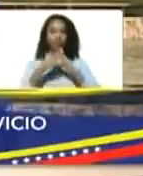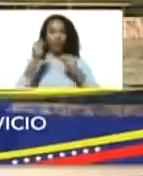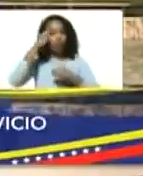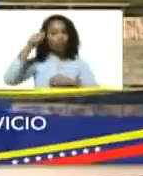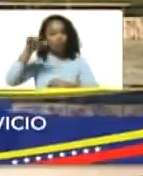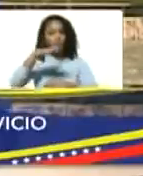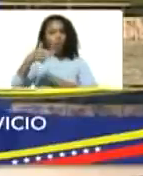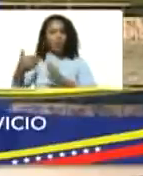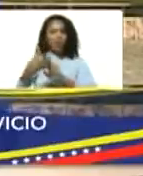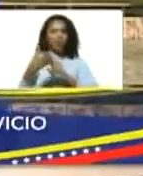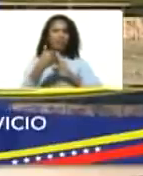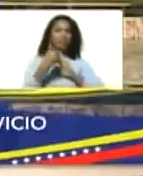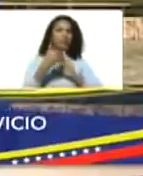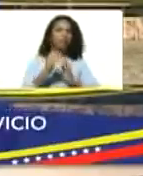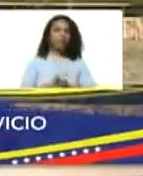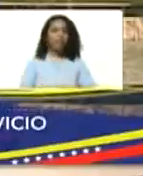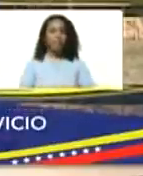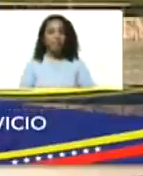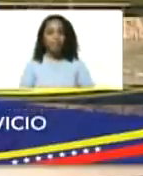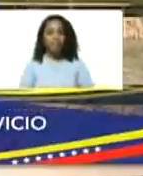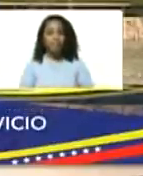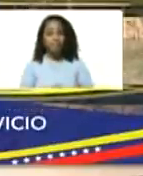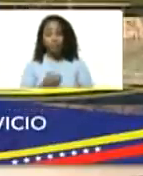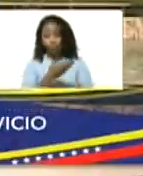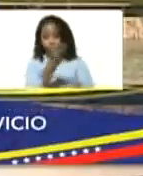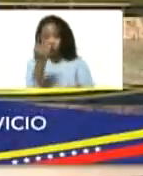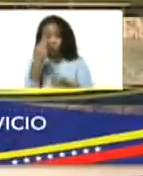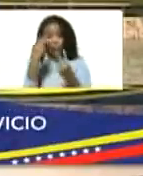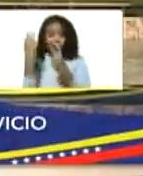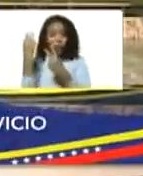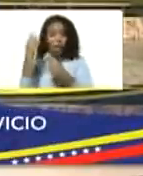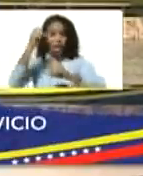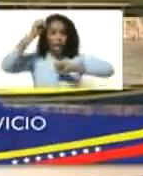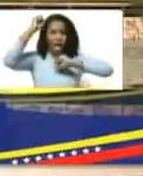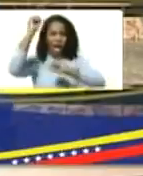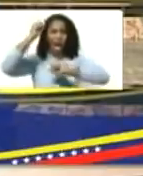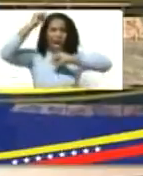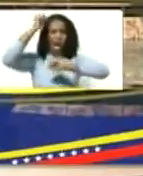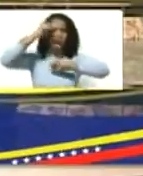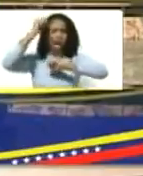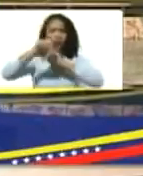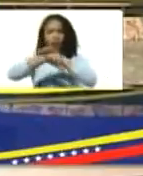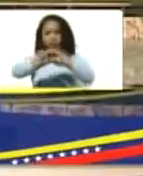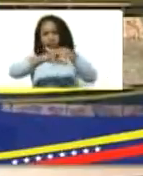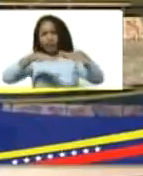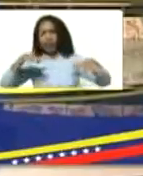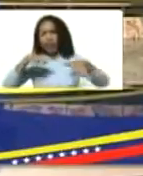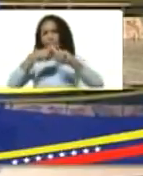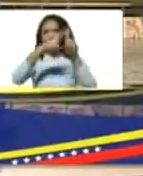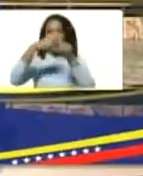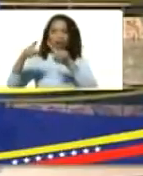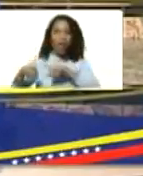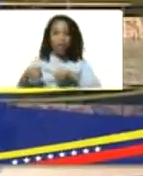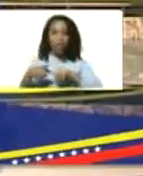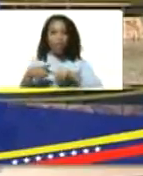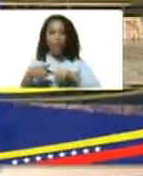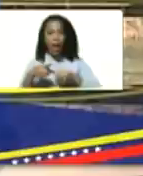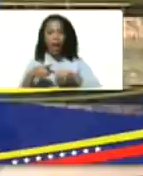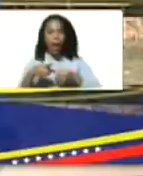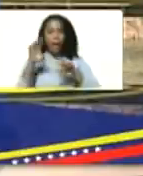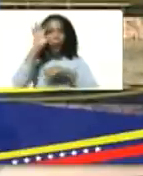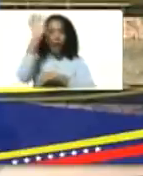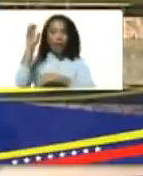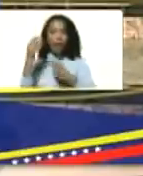pueblos ustedes ven las protestas masivas en distintos países por el precio del combustible